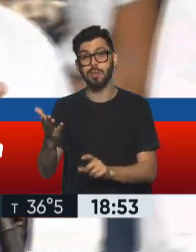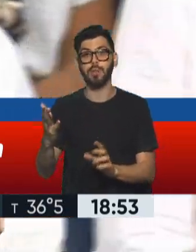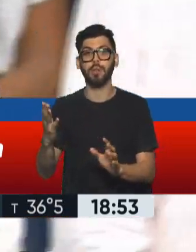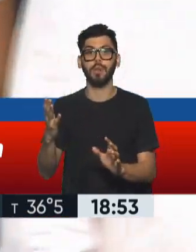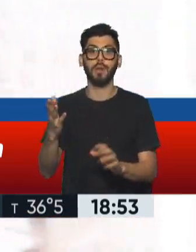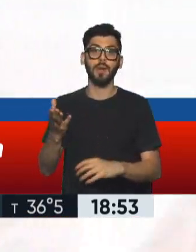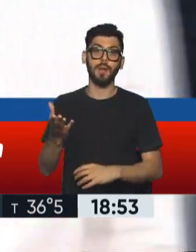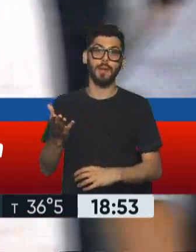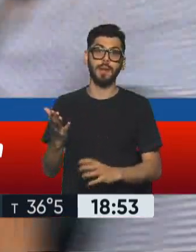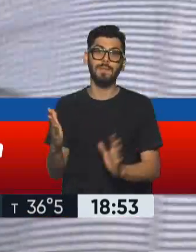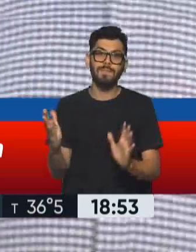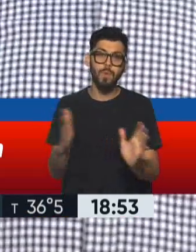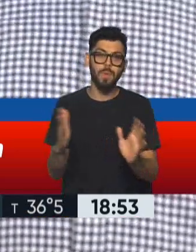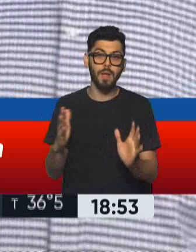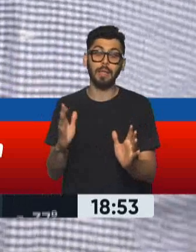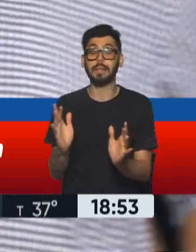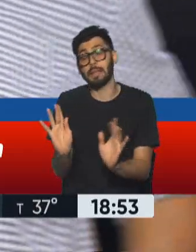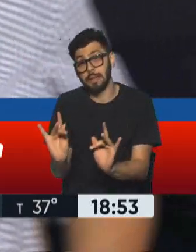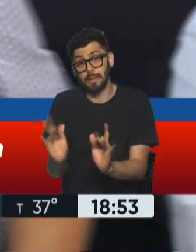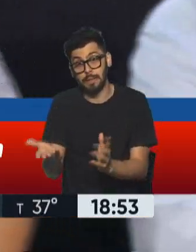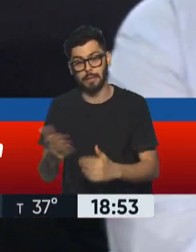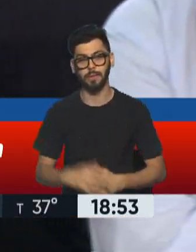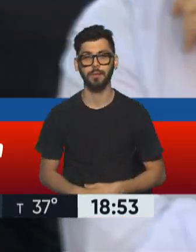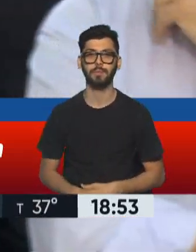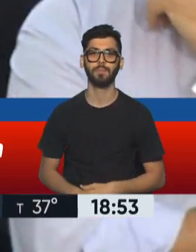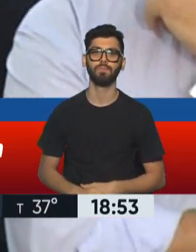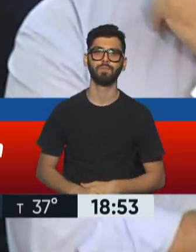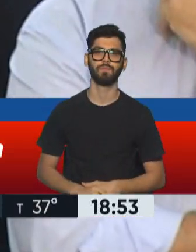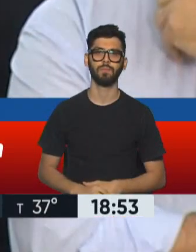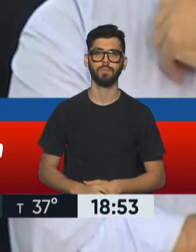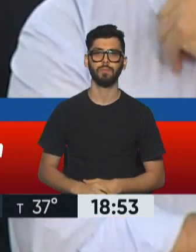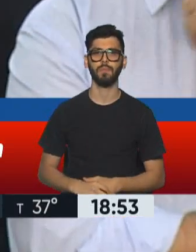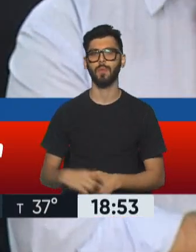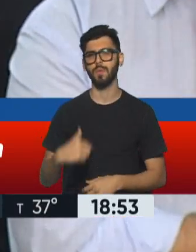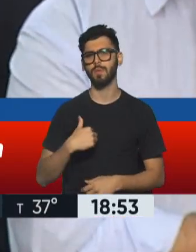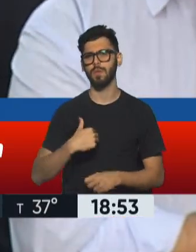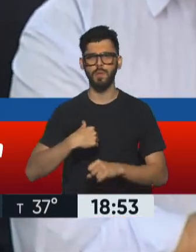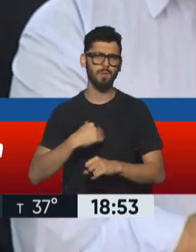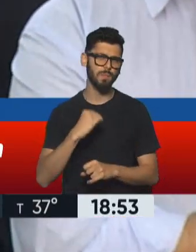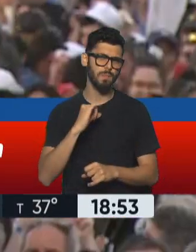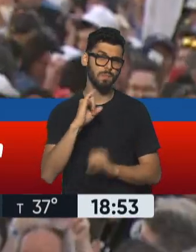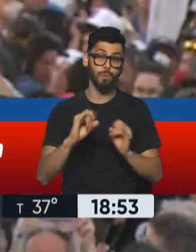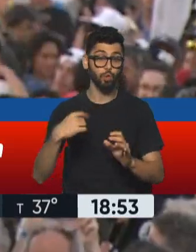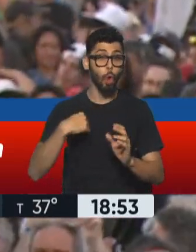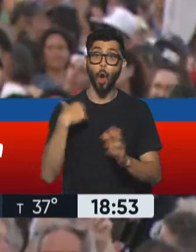momentos se les complica. Yo les decía, todo esto de lo que estoy